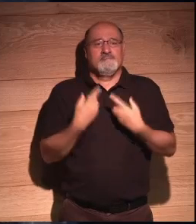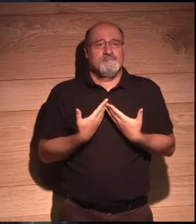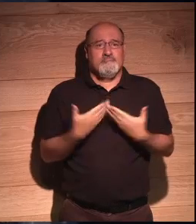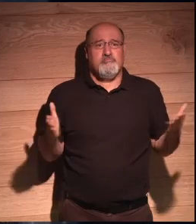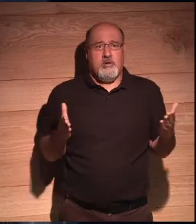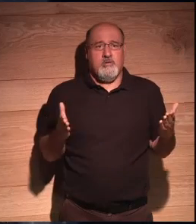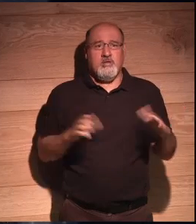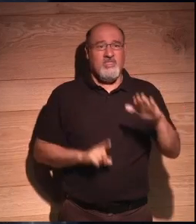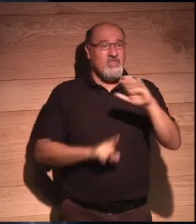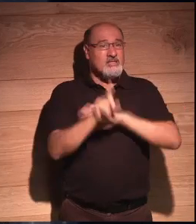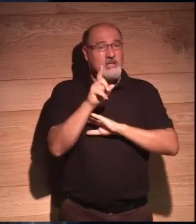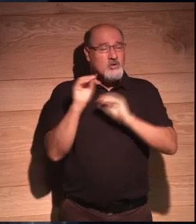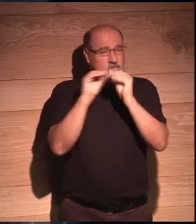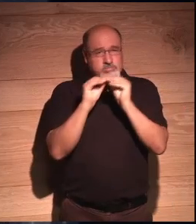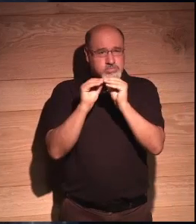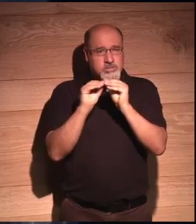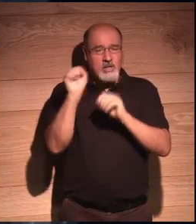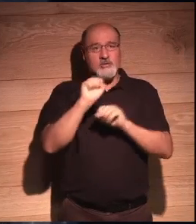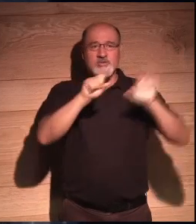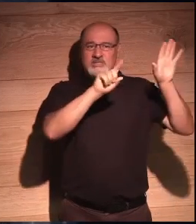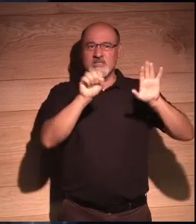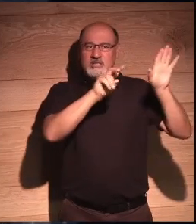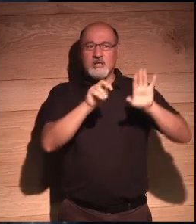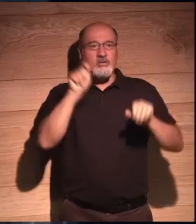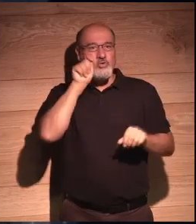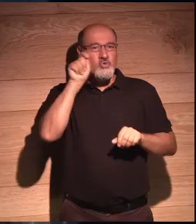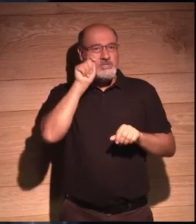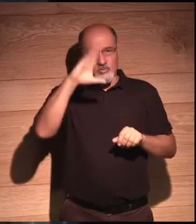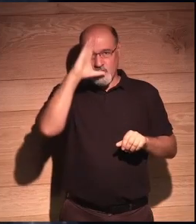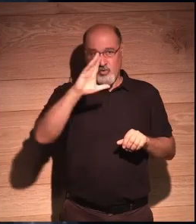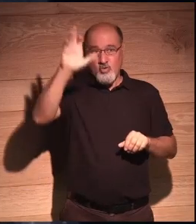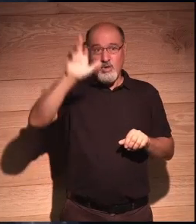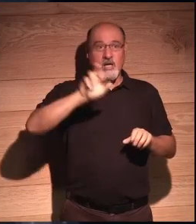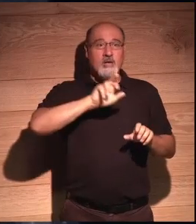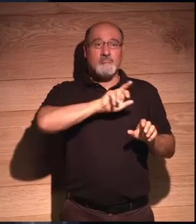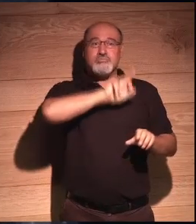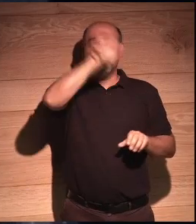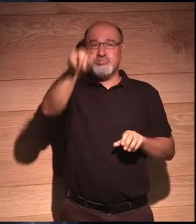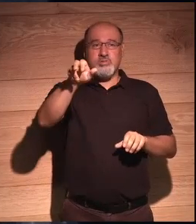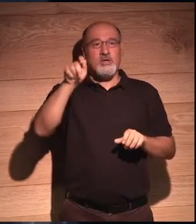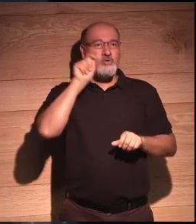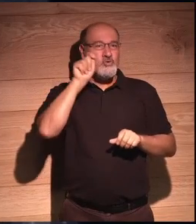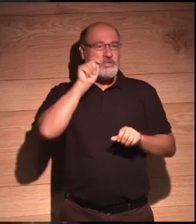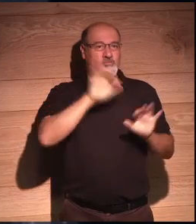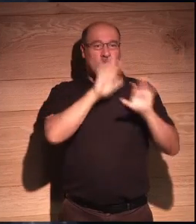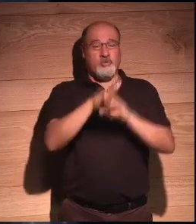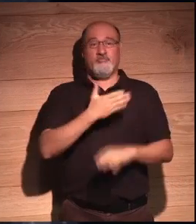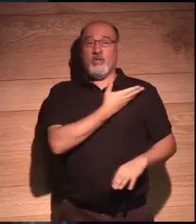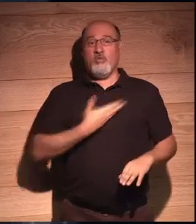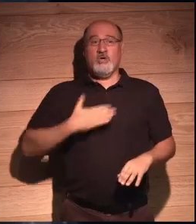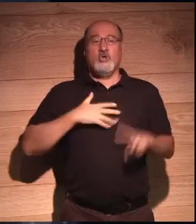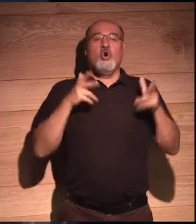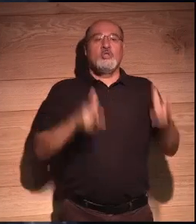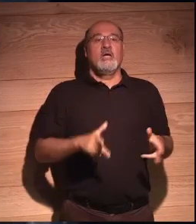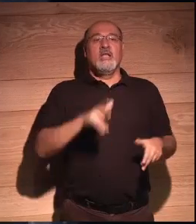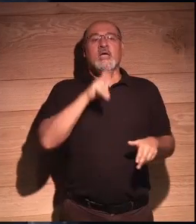pensó y que se publicitó a mediados de los 60 fue el turismo lunar, ¿no? El dueño de los hoteles Hilton, el abuelo